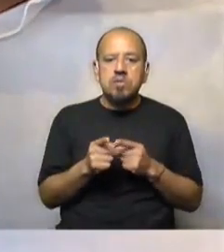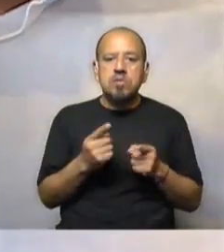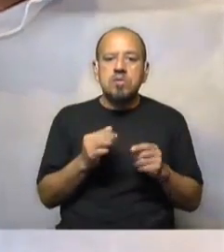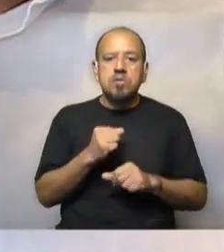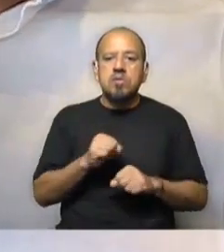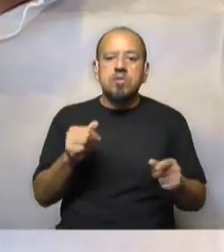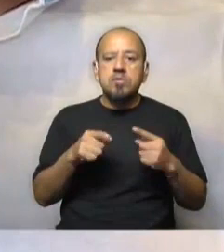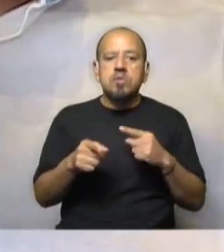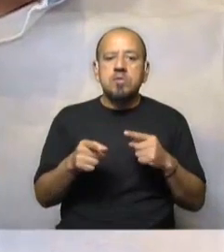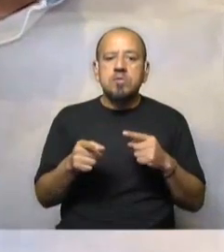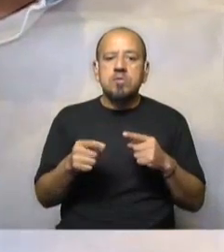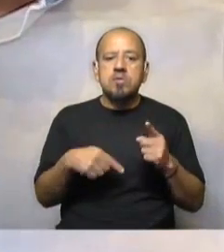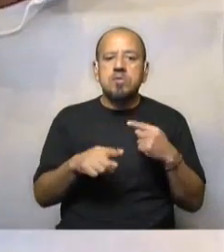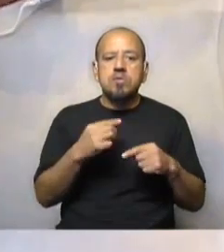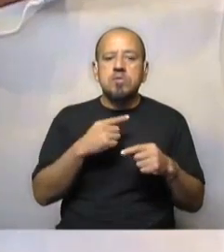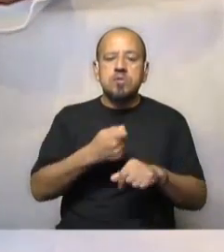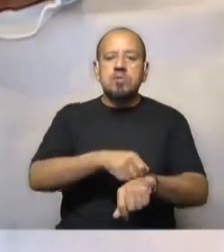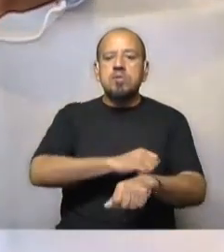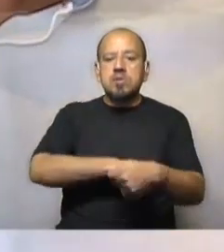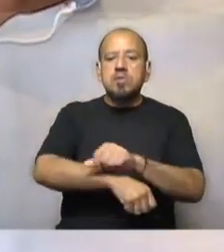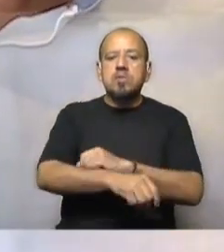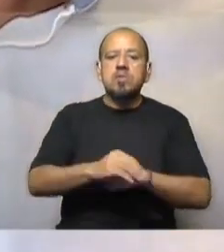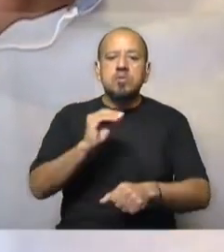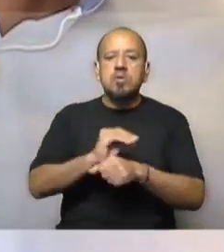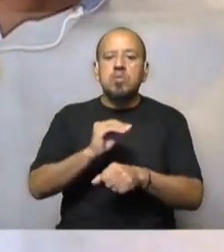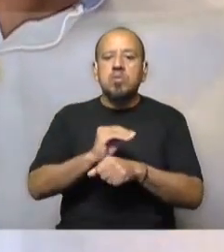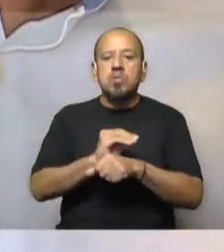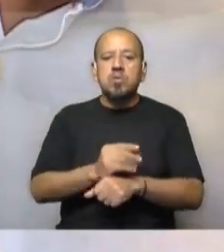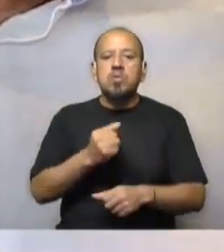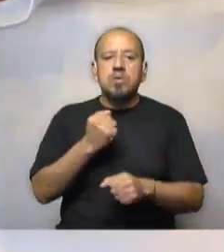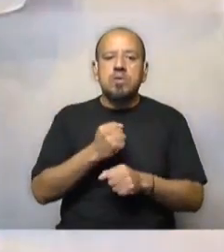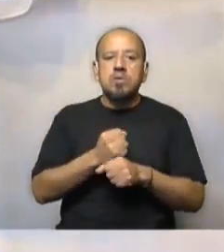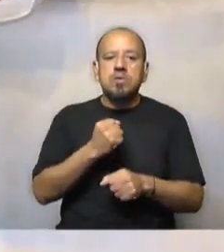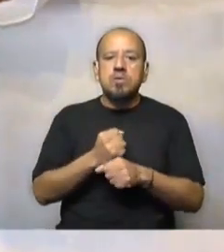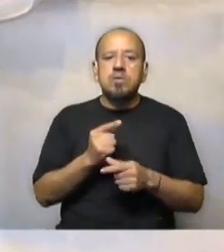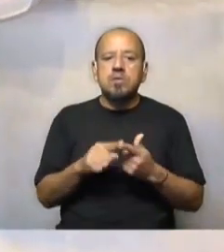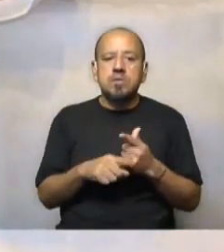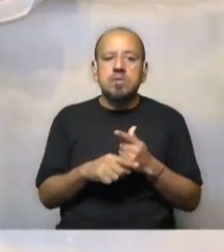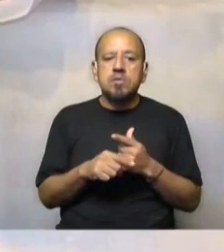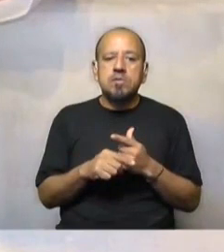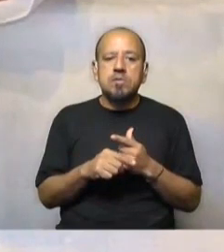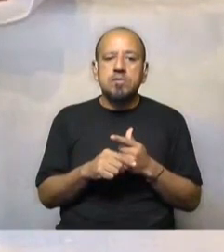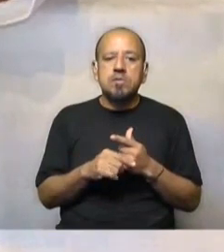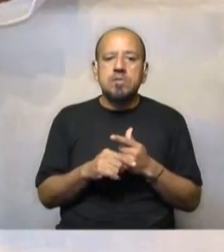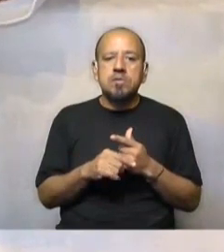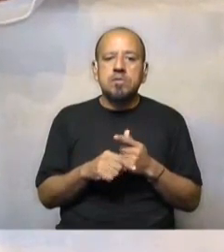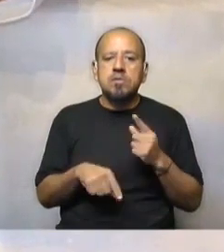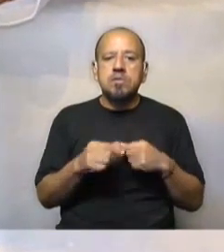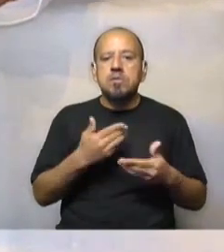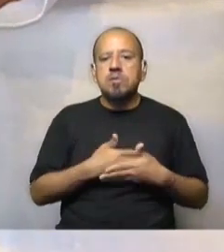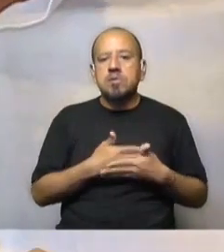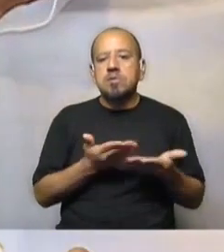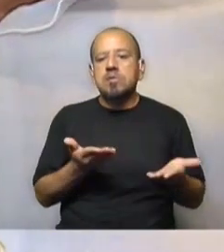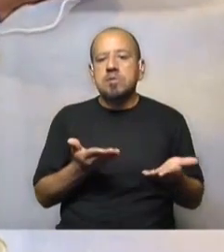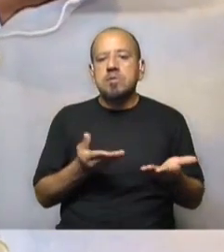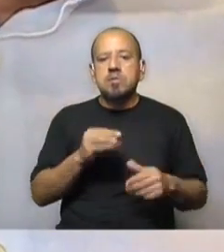emergieran socialmente a través del esfuerzo, porque la cultura del esfuerzo y del trabajo la traían, sí. Y el amor a